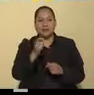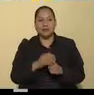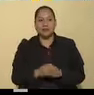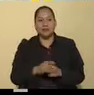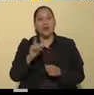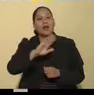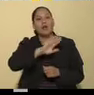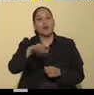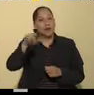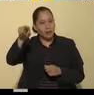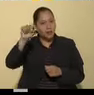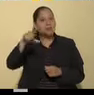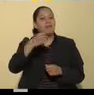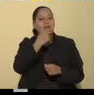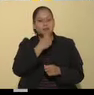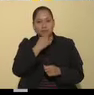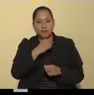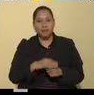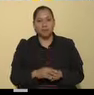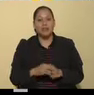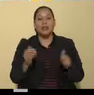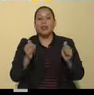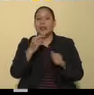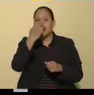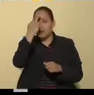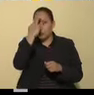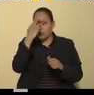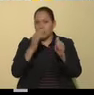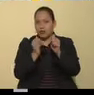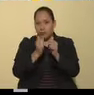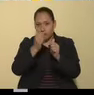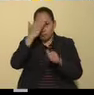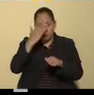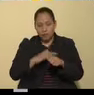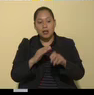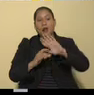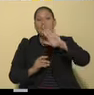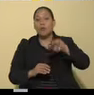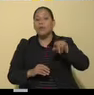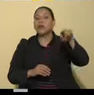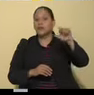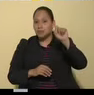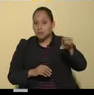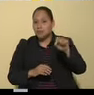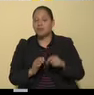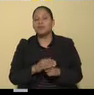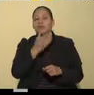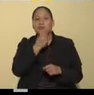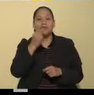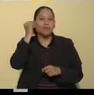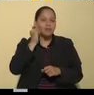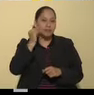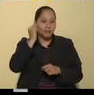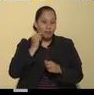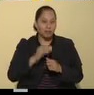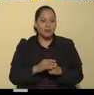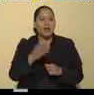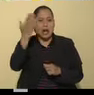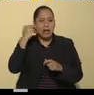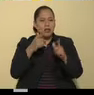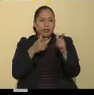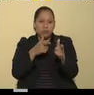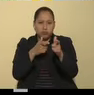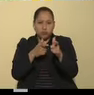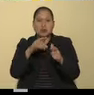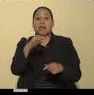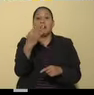el fallecimiento, o más bien se conmemora el fallecimiento de Vicente Guerrero, que fue fusilado